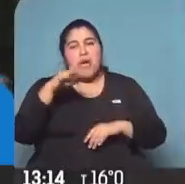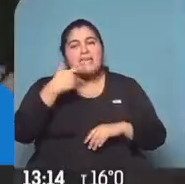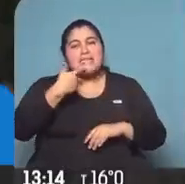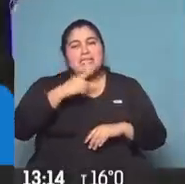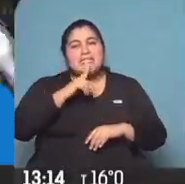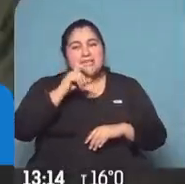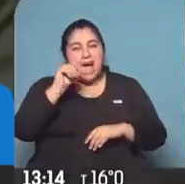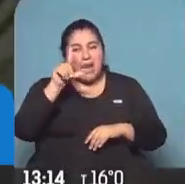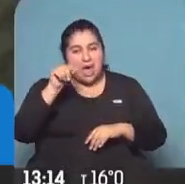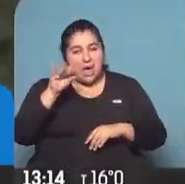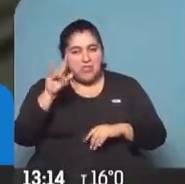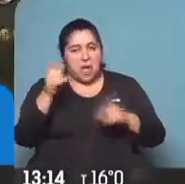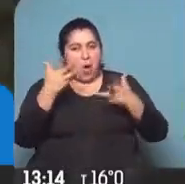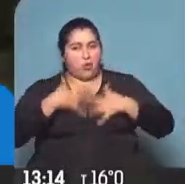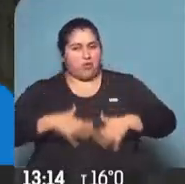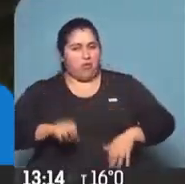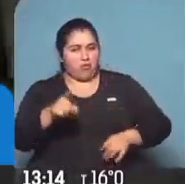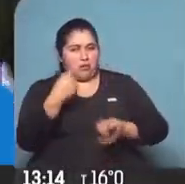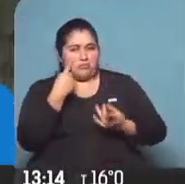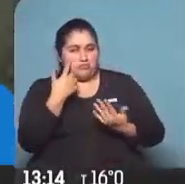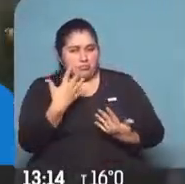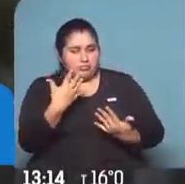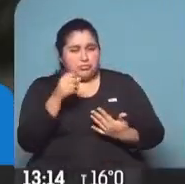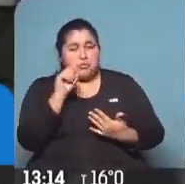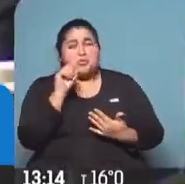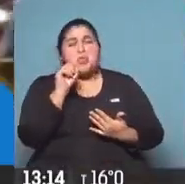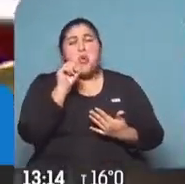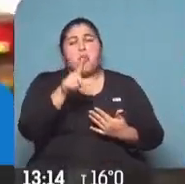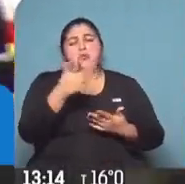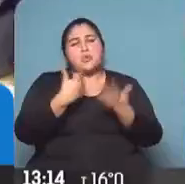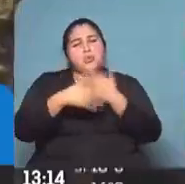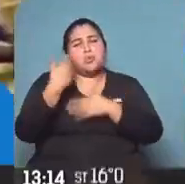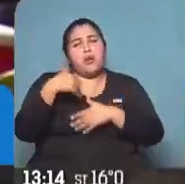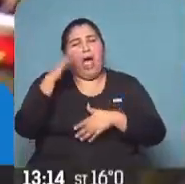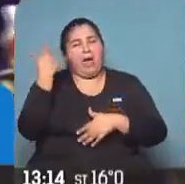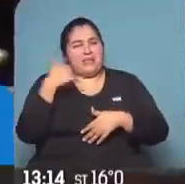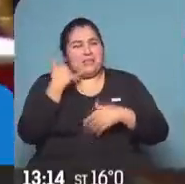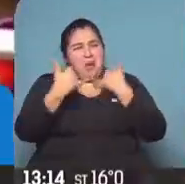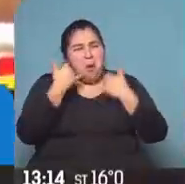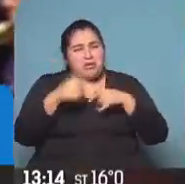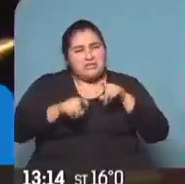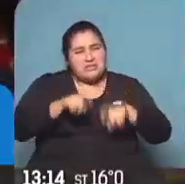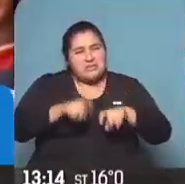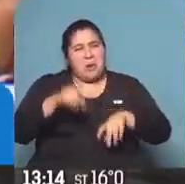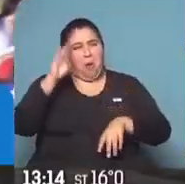portando su uniforme histórico representativo de los viejos tiene grandes ideas militares